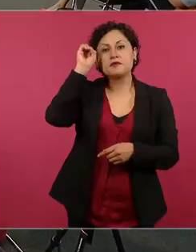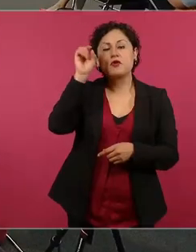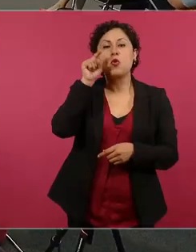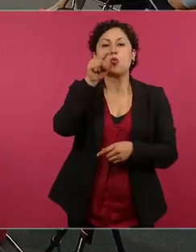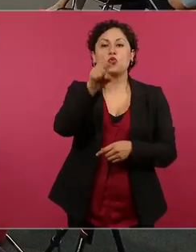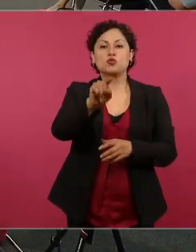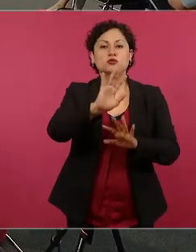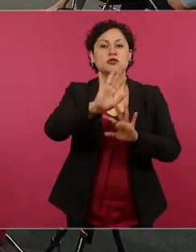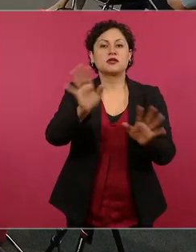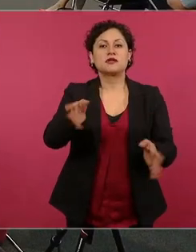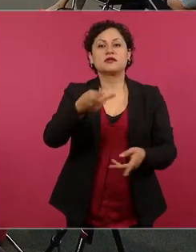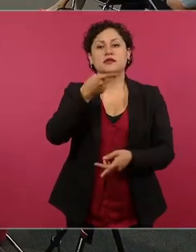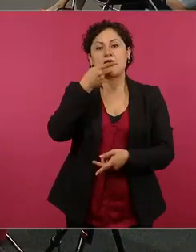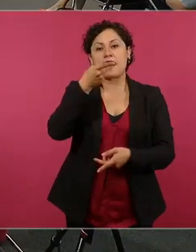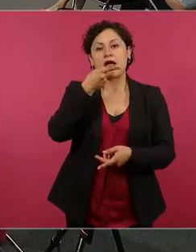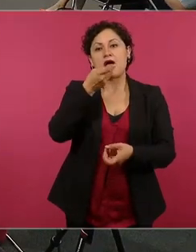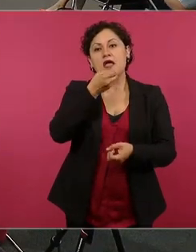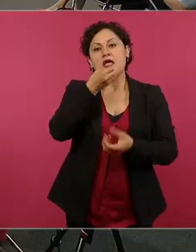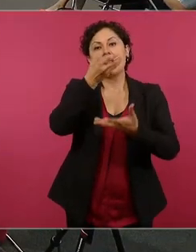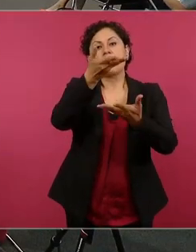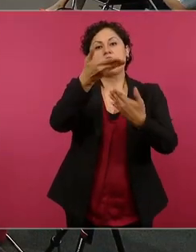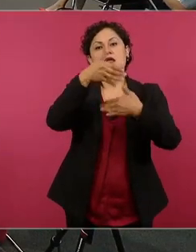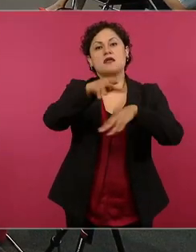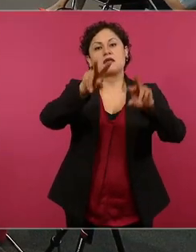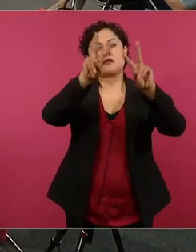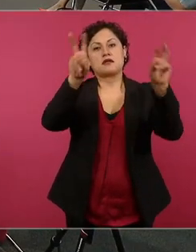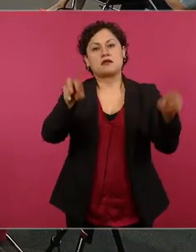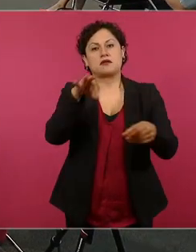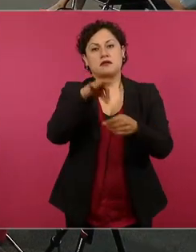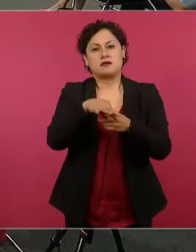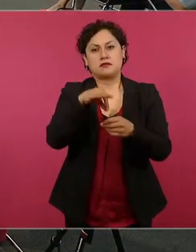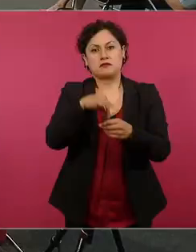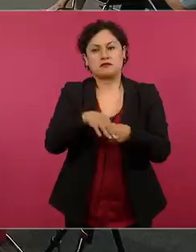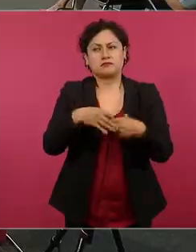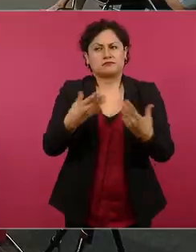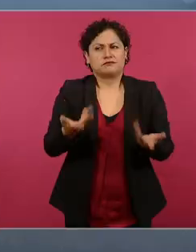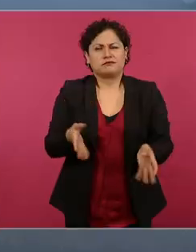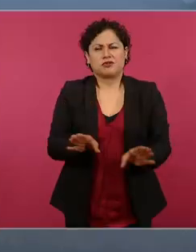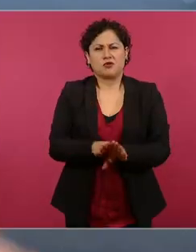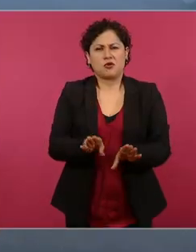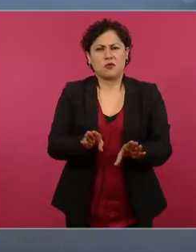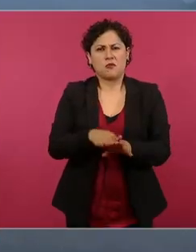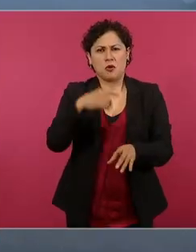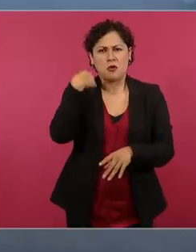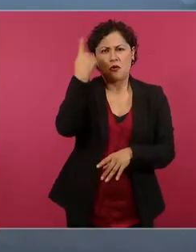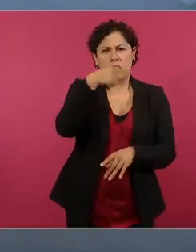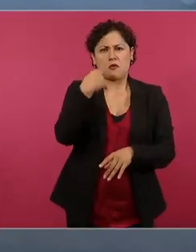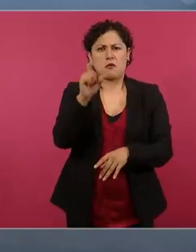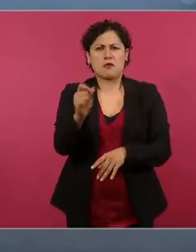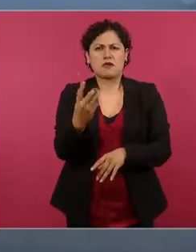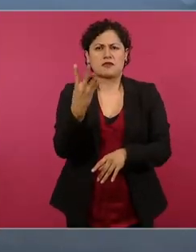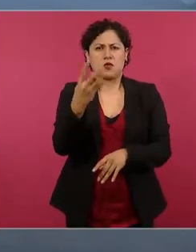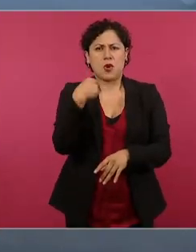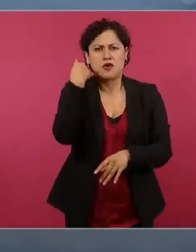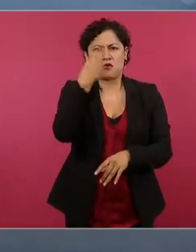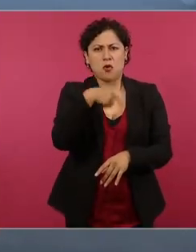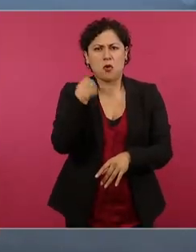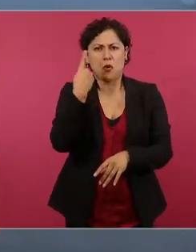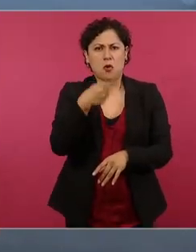no tiene ningún caso de que después, de que solo dure 24 horas. O sea, finalmente ya se expresó aquí. Pero no estoy